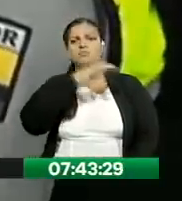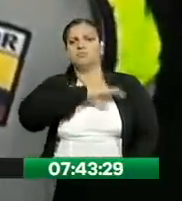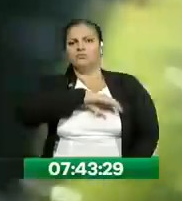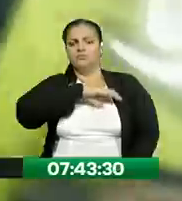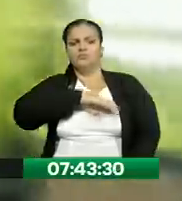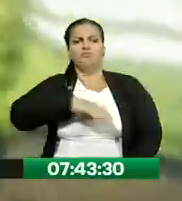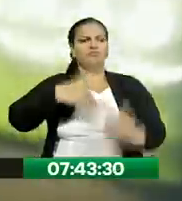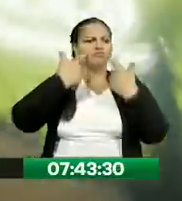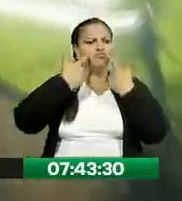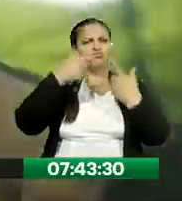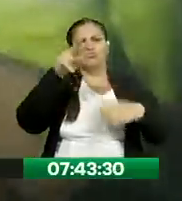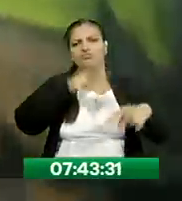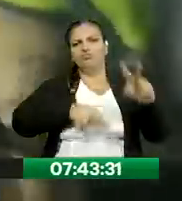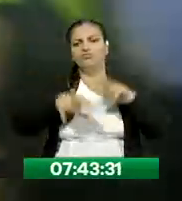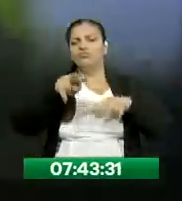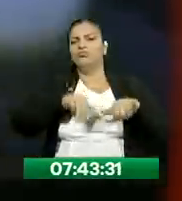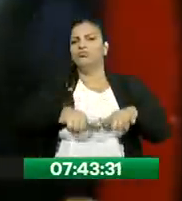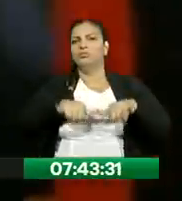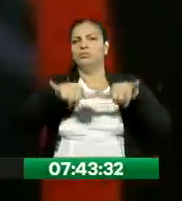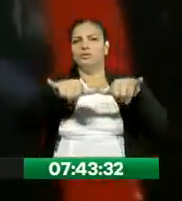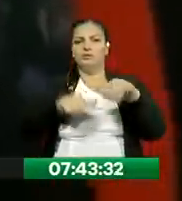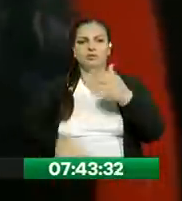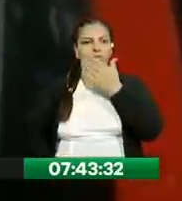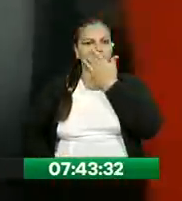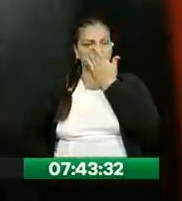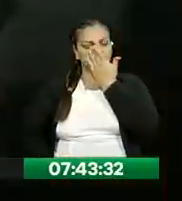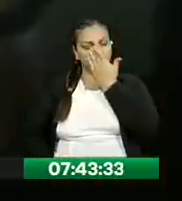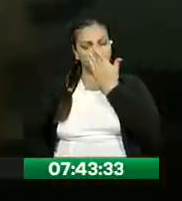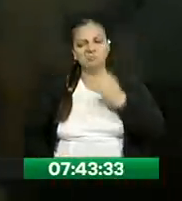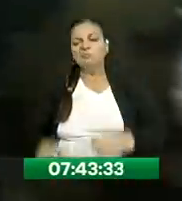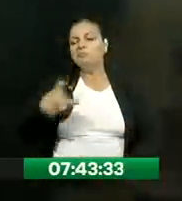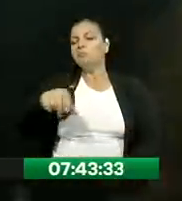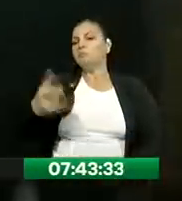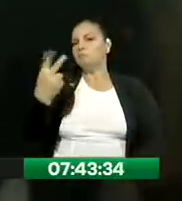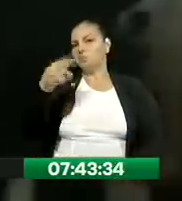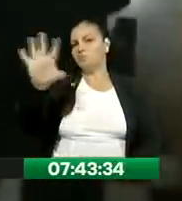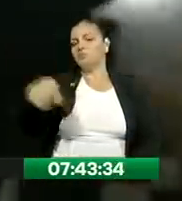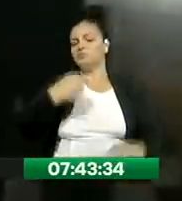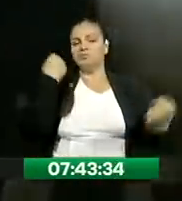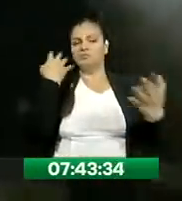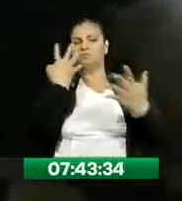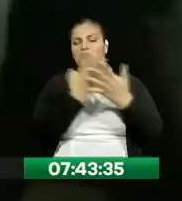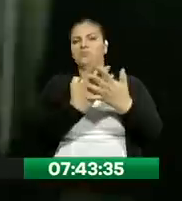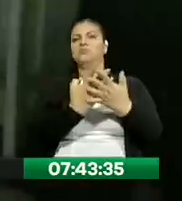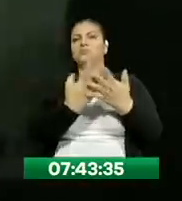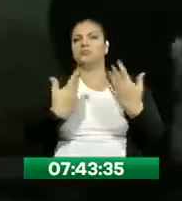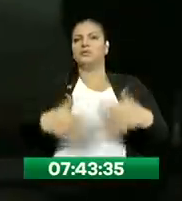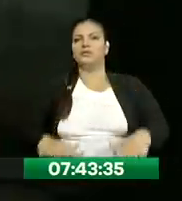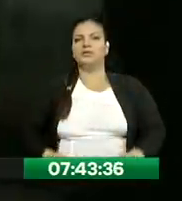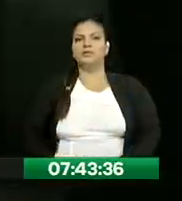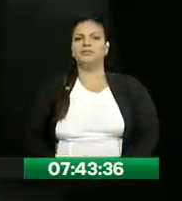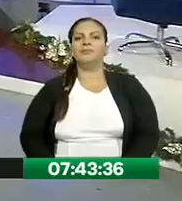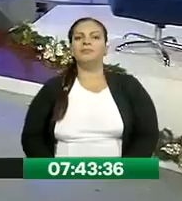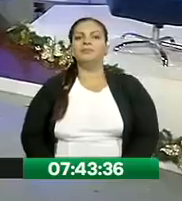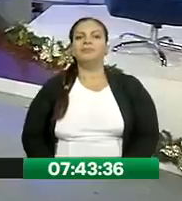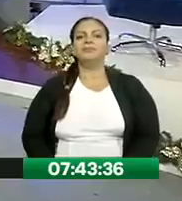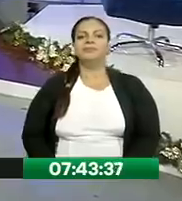ahora una docena de ellos está tras las rejas, informó Charlie Pisa.